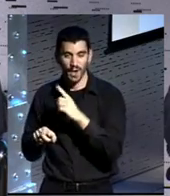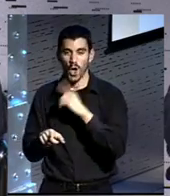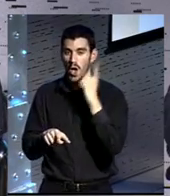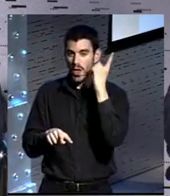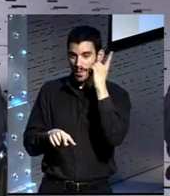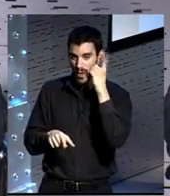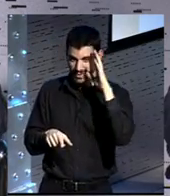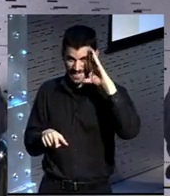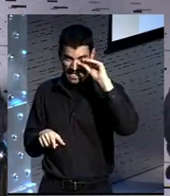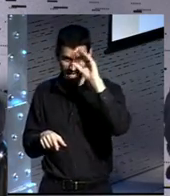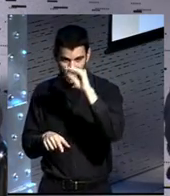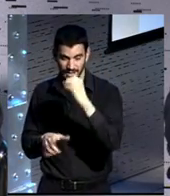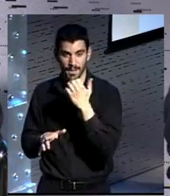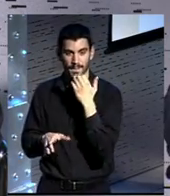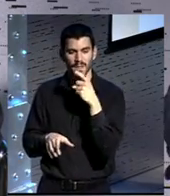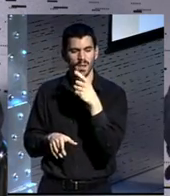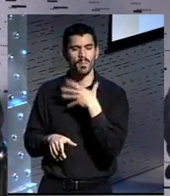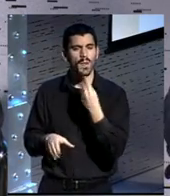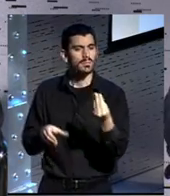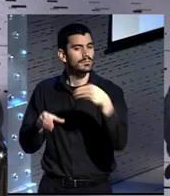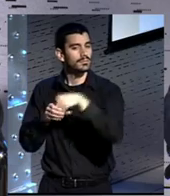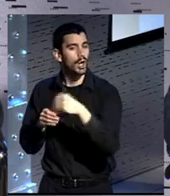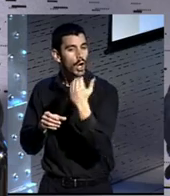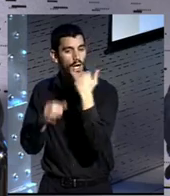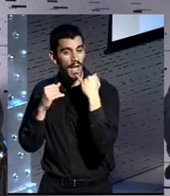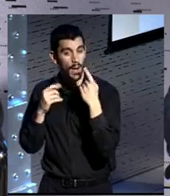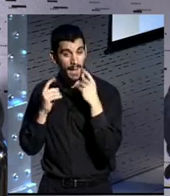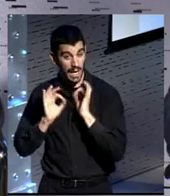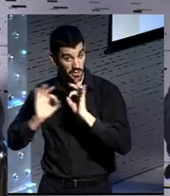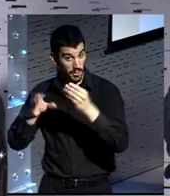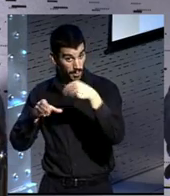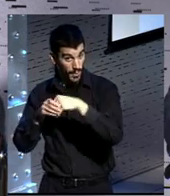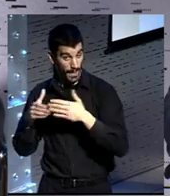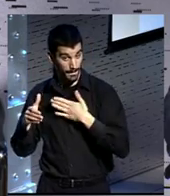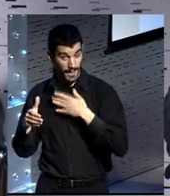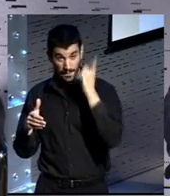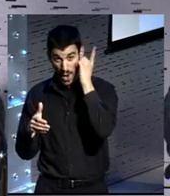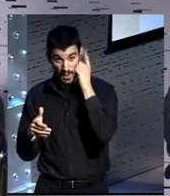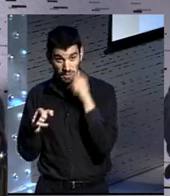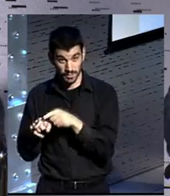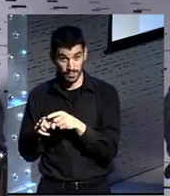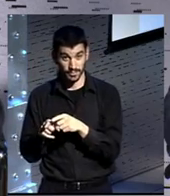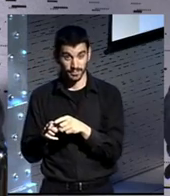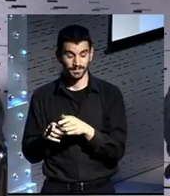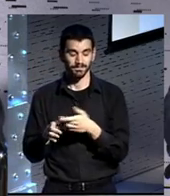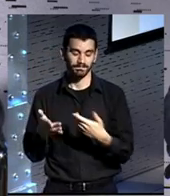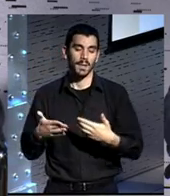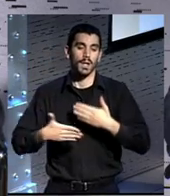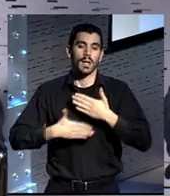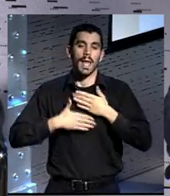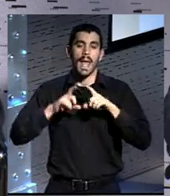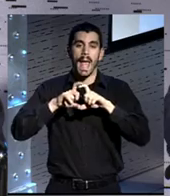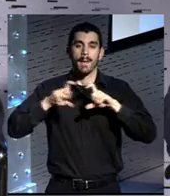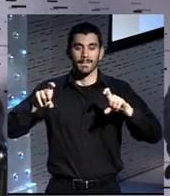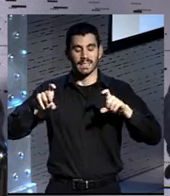el correo del banco? De alguna manera, el empleado de una entidad como Bankinter, que es una entidad pues